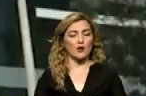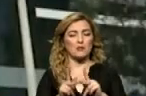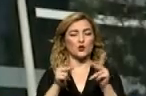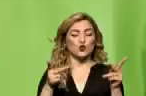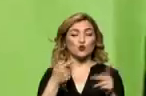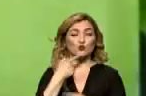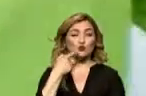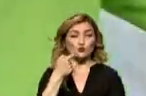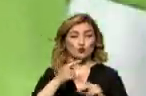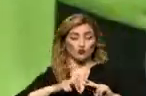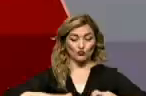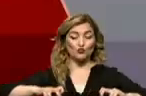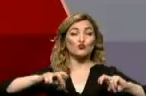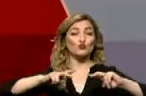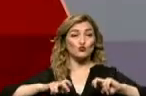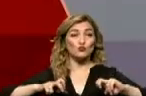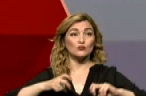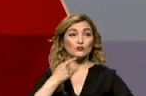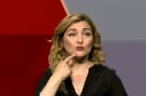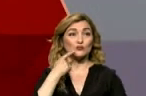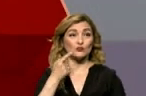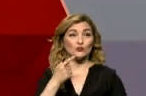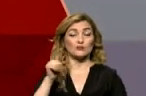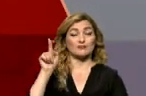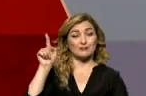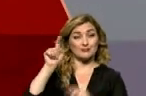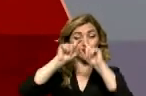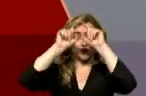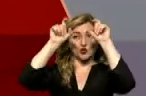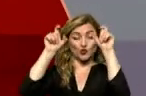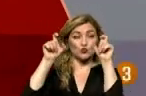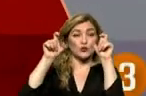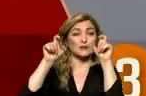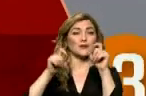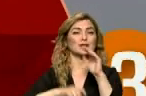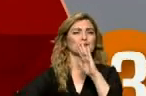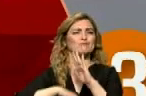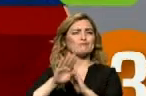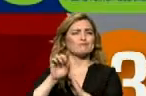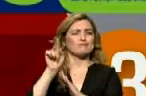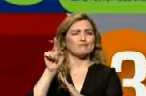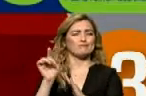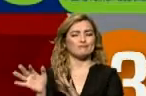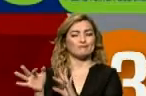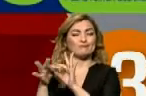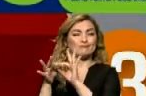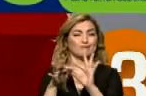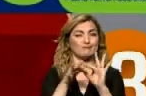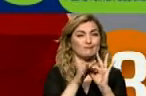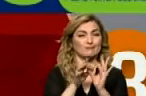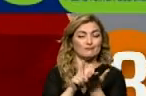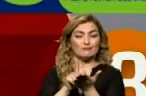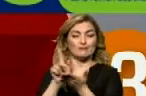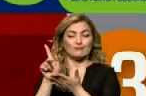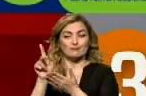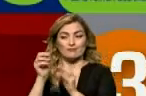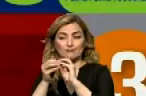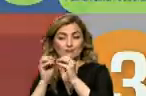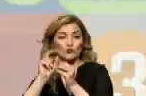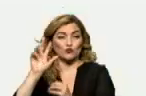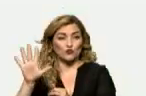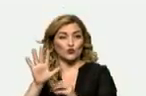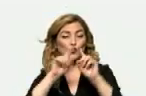que se desprende esta investigación señala a Nexo Global como una de las compañías con las que se triangulaban pagos entre Odebrecht y Alianza